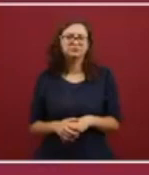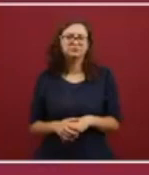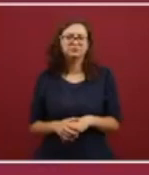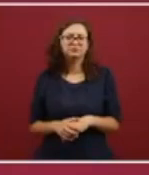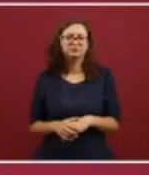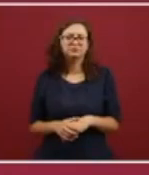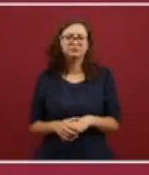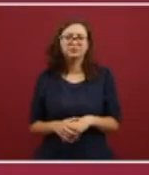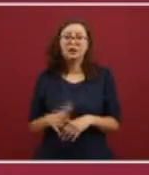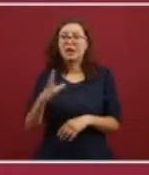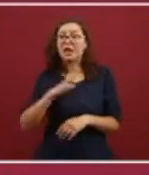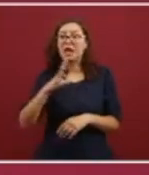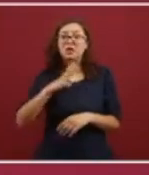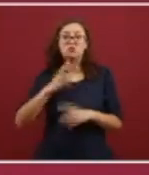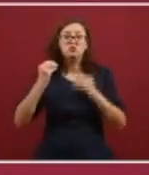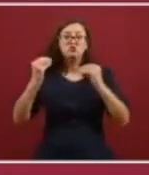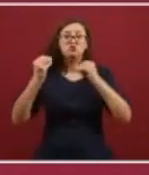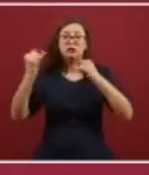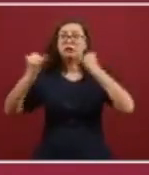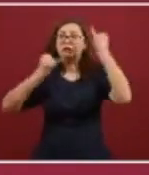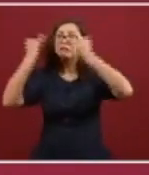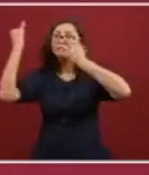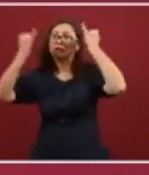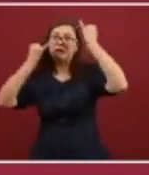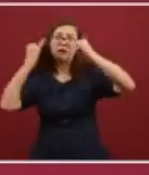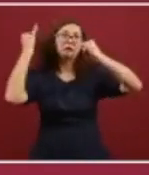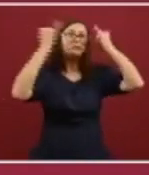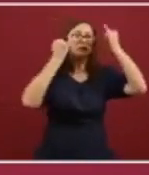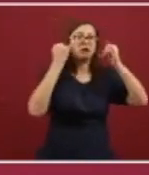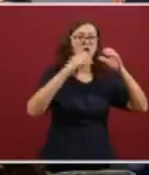muchos pronósticos de expertos.